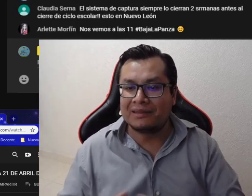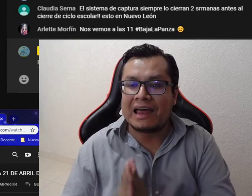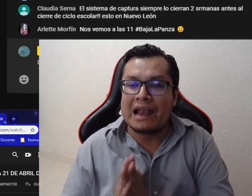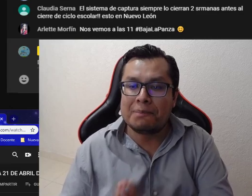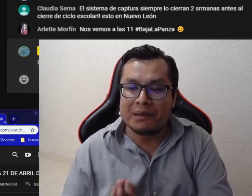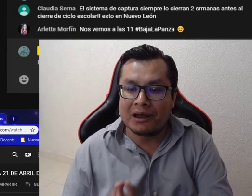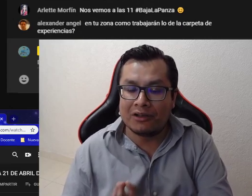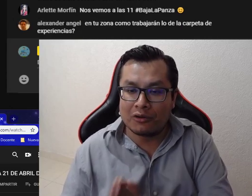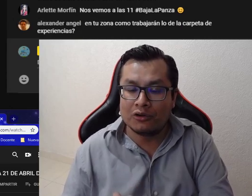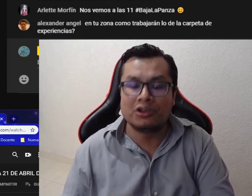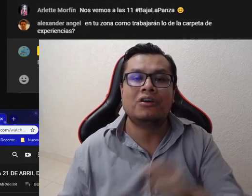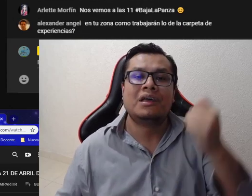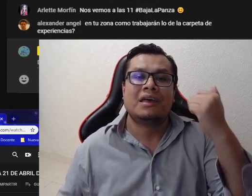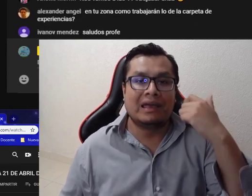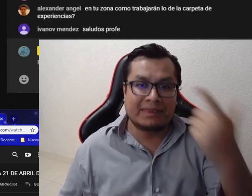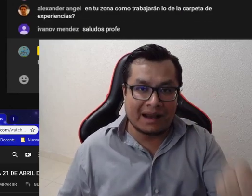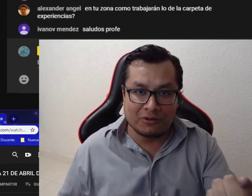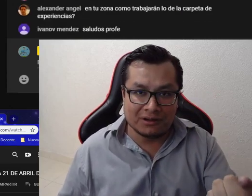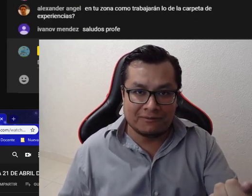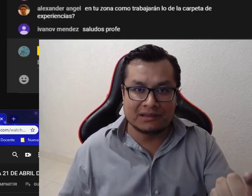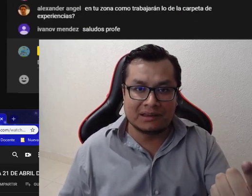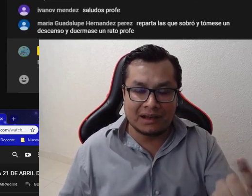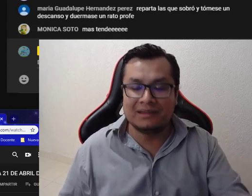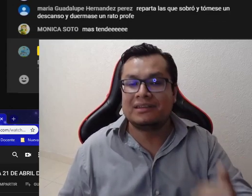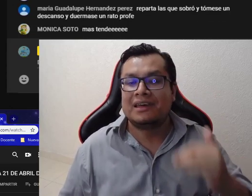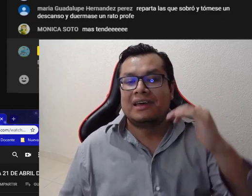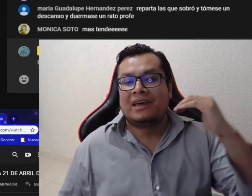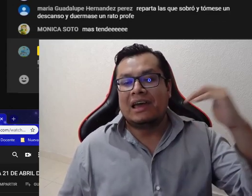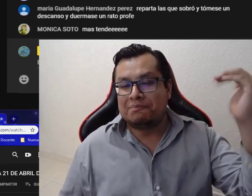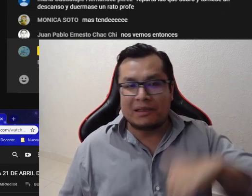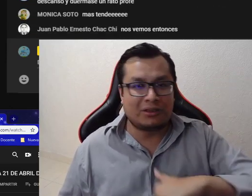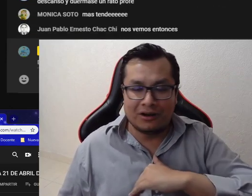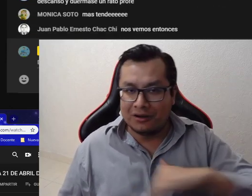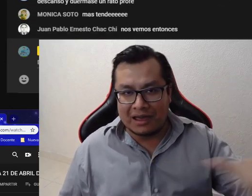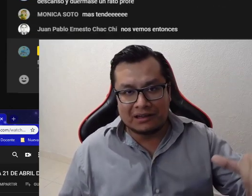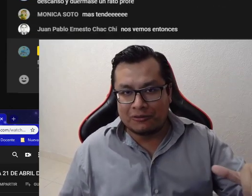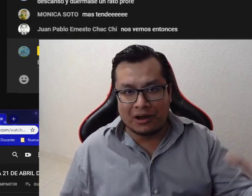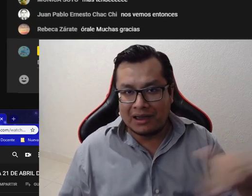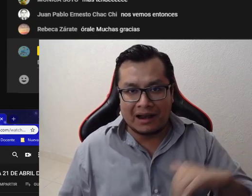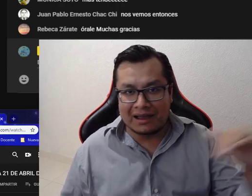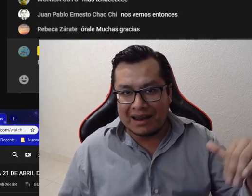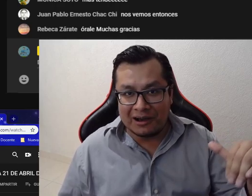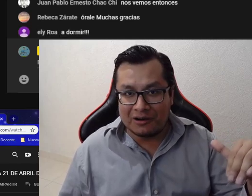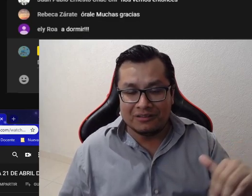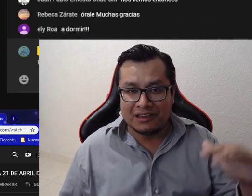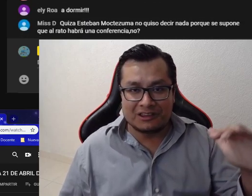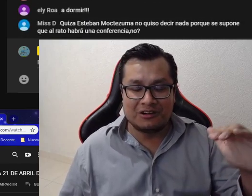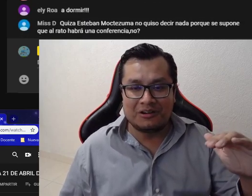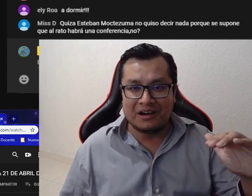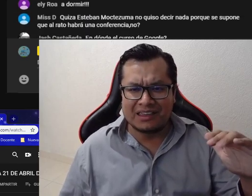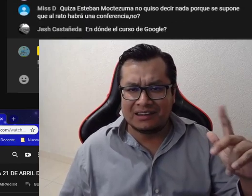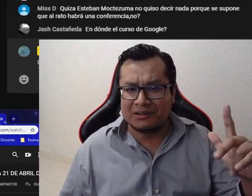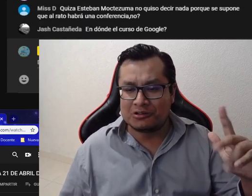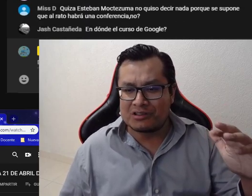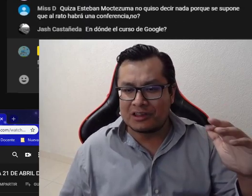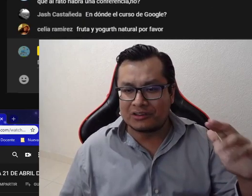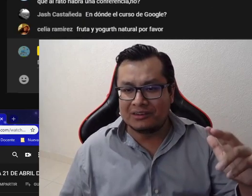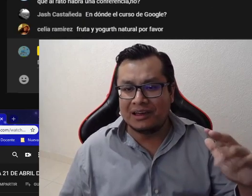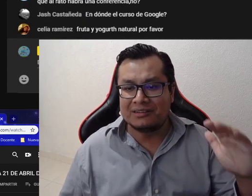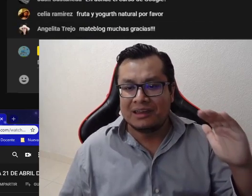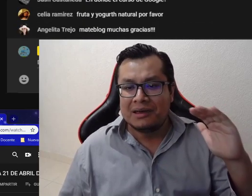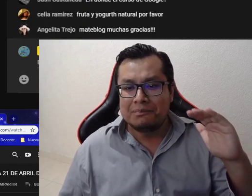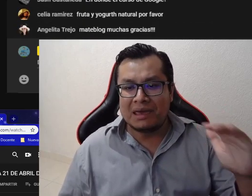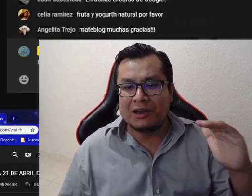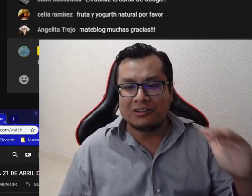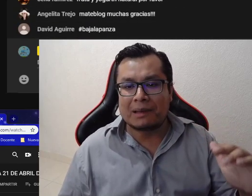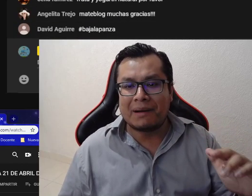todo el país, el 1 de junio. Entramos en fase 3. El petróleo ya se fue al carajo. De hecho, ayer estaba escuchando las